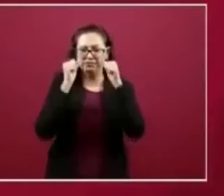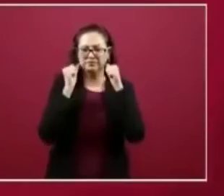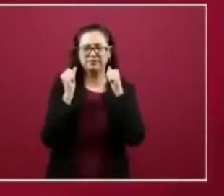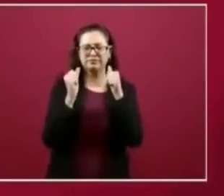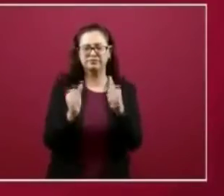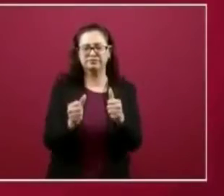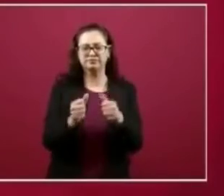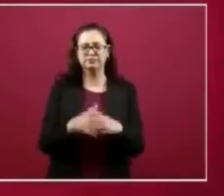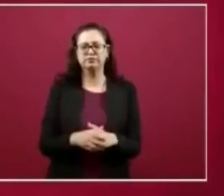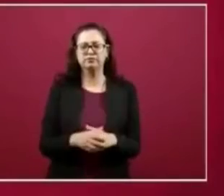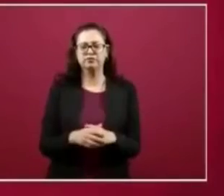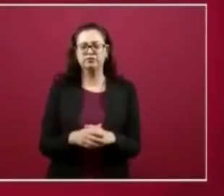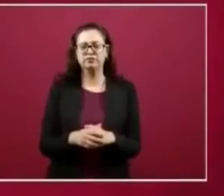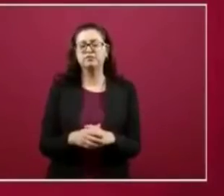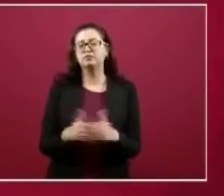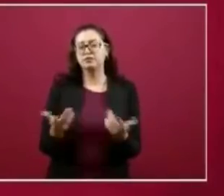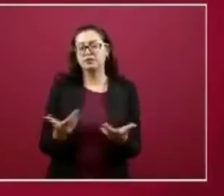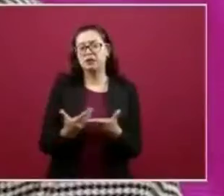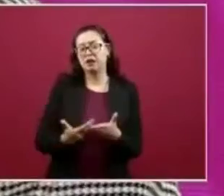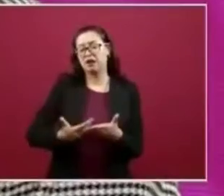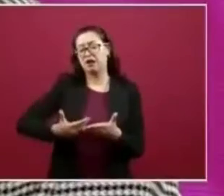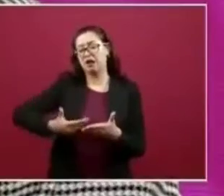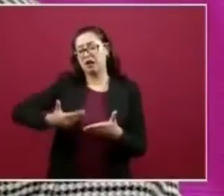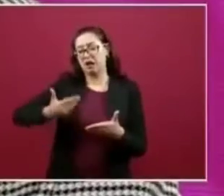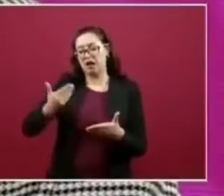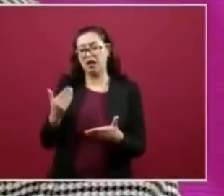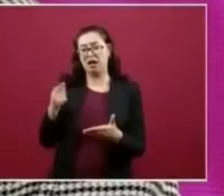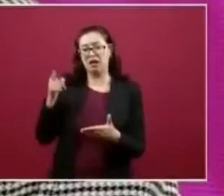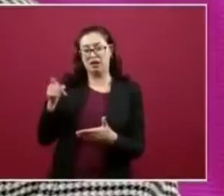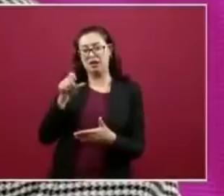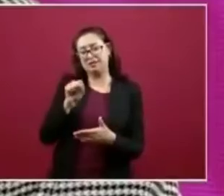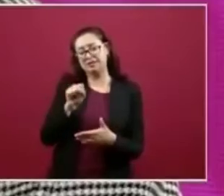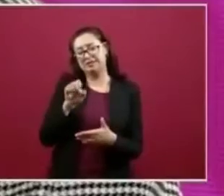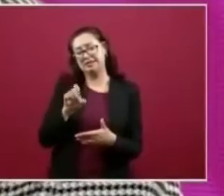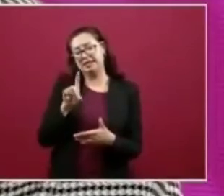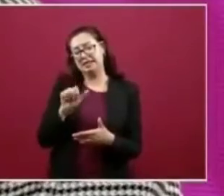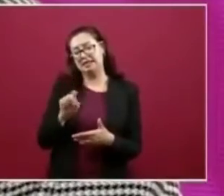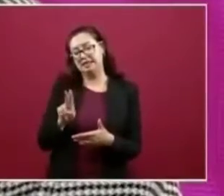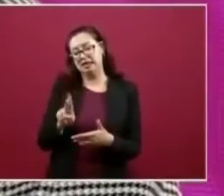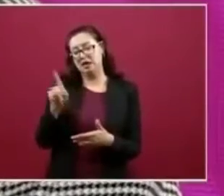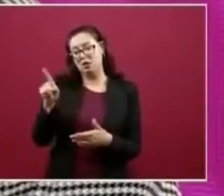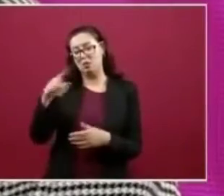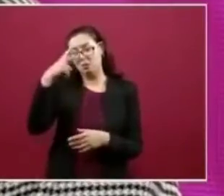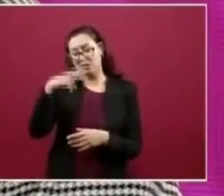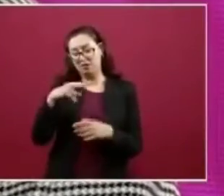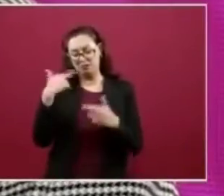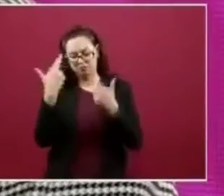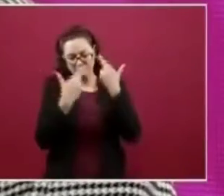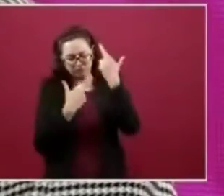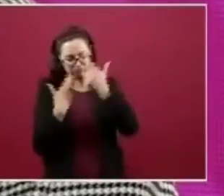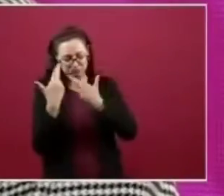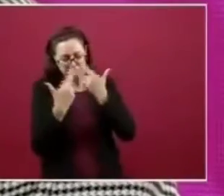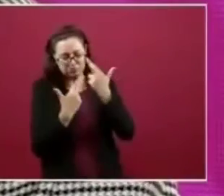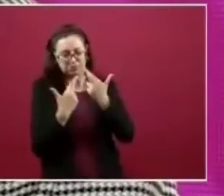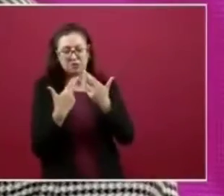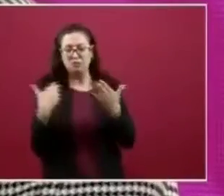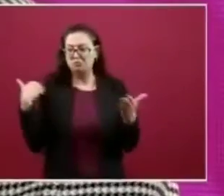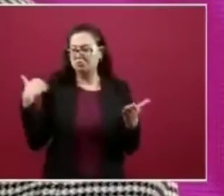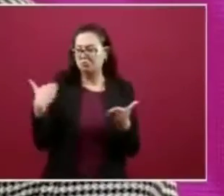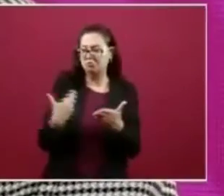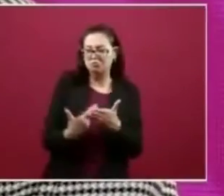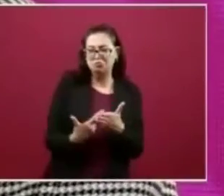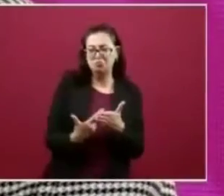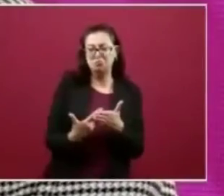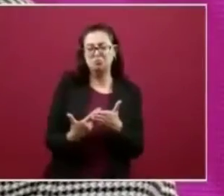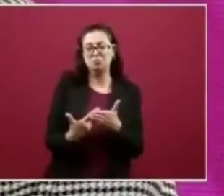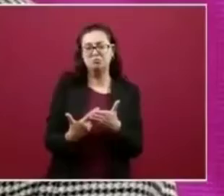recomendación obedece a la evaluación que realizó el Comité CEDAW. México no ha presentado,